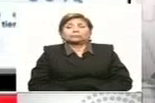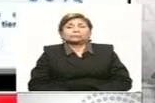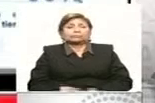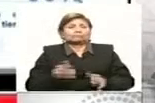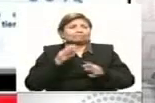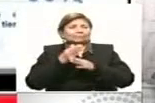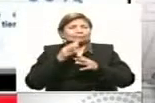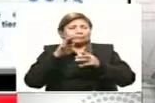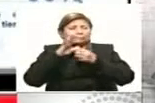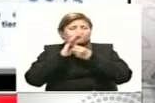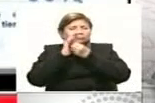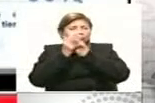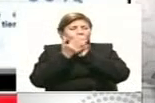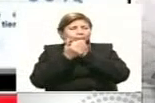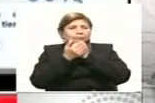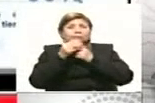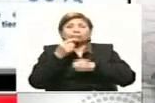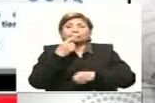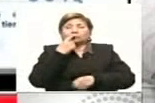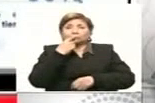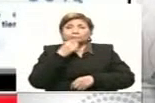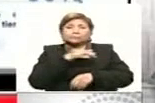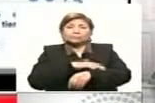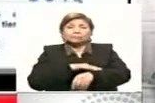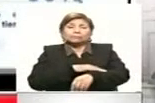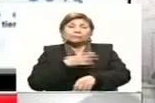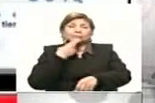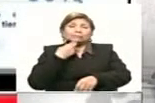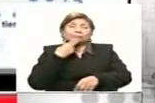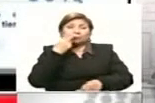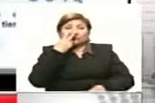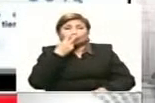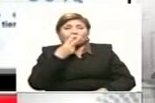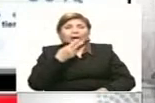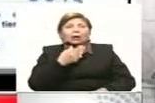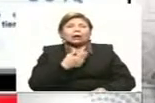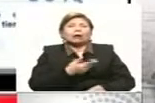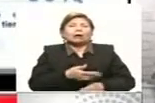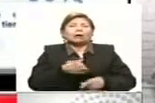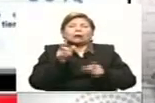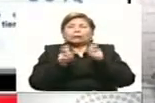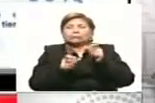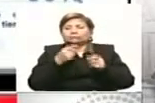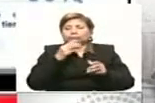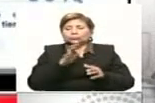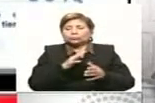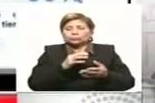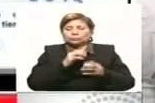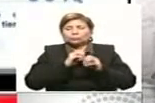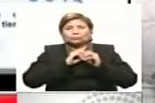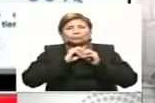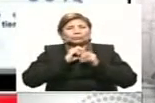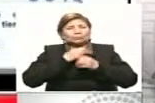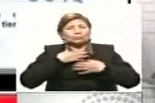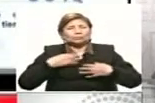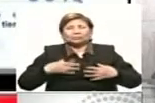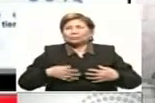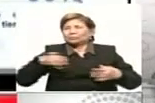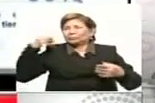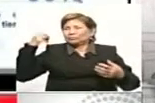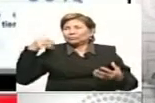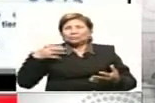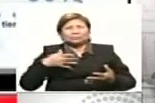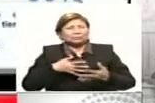enemigo oculto que es la diabetes, que cuando se da cuenta la gente, pues su organismo está totalmente